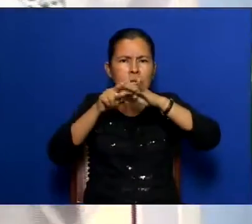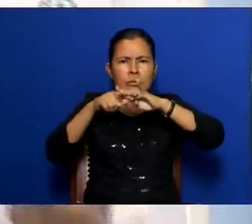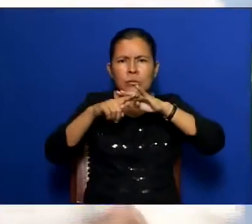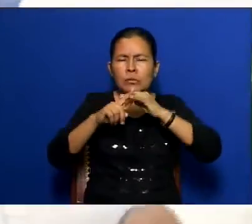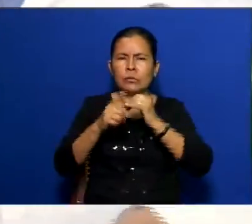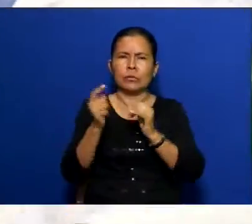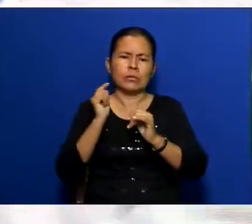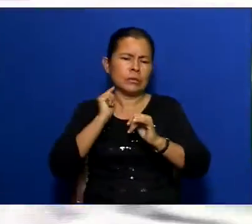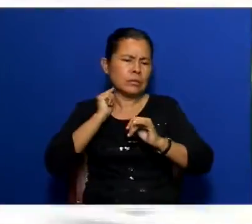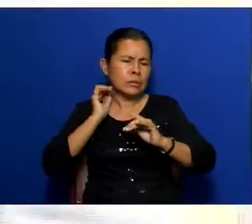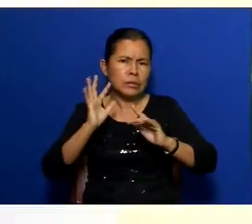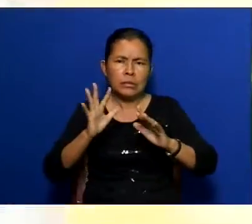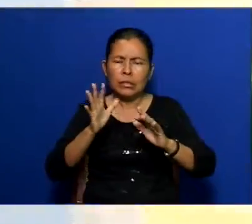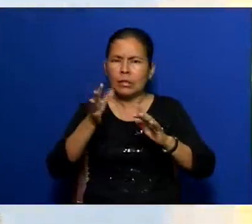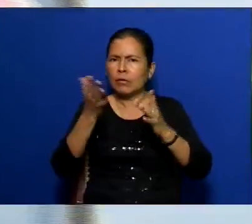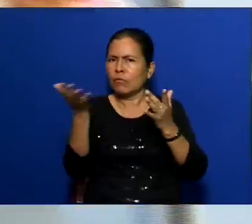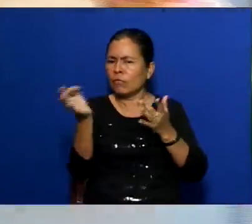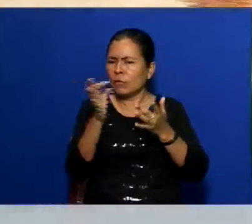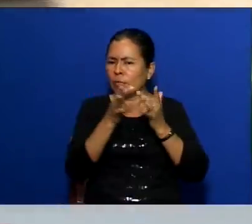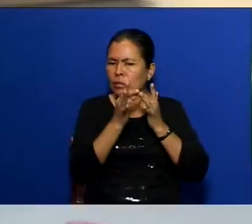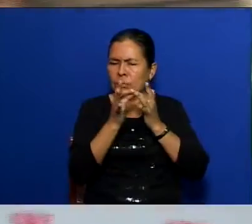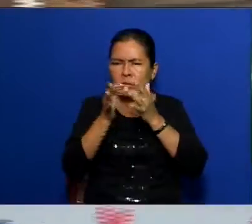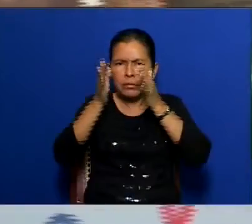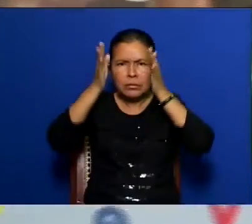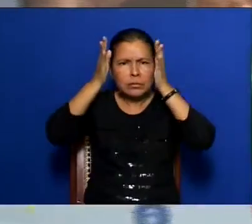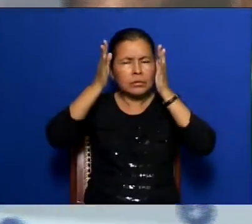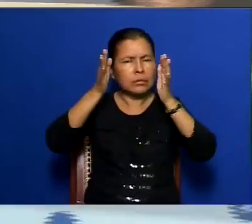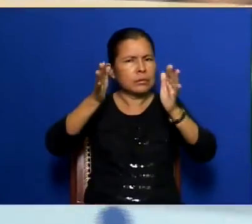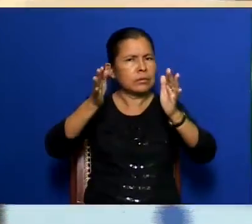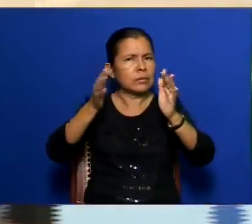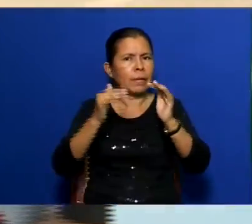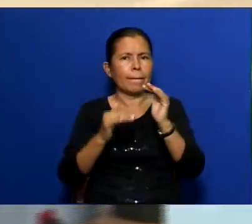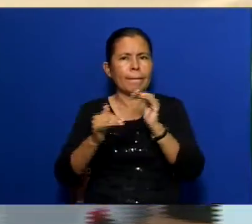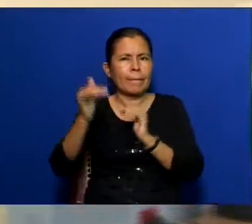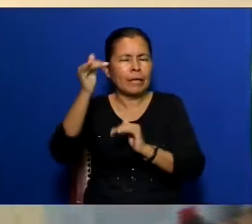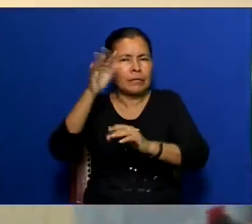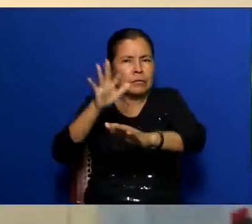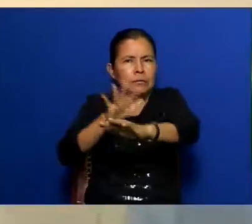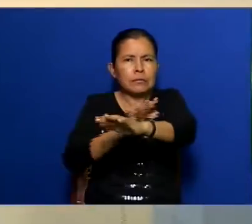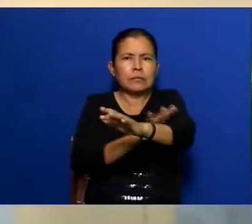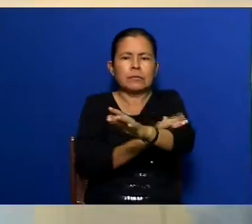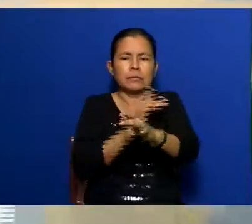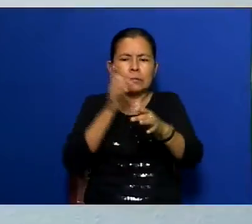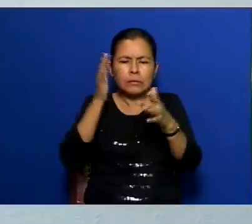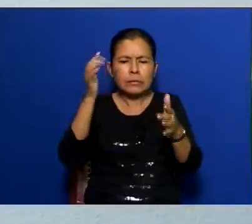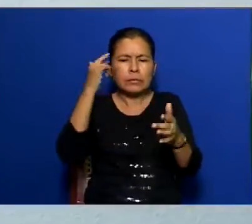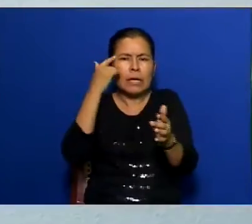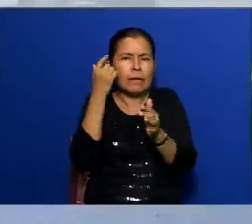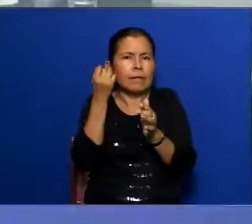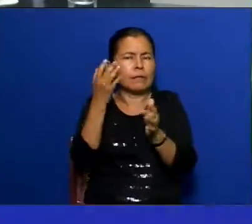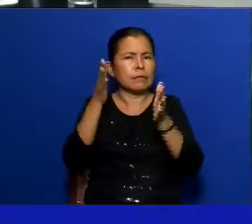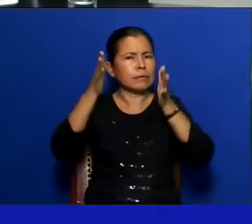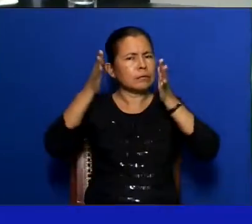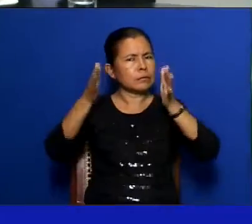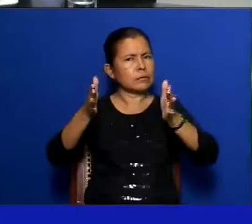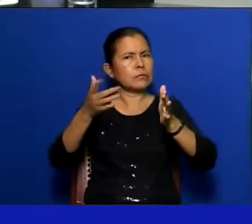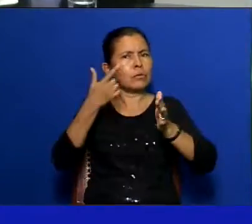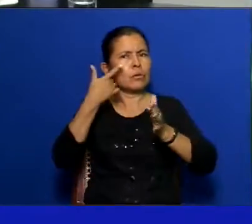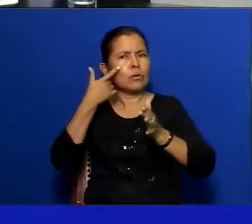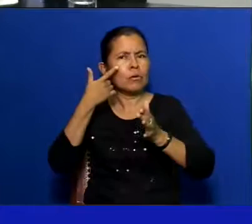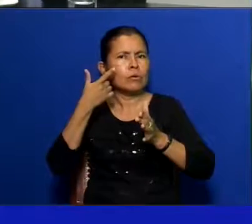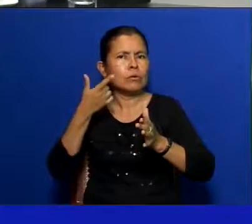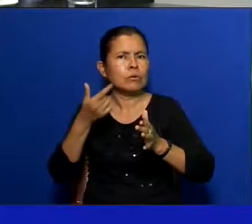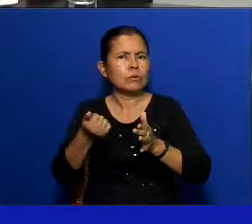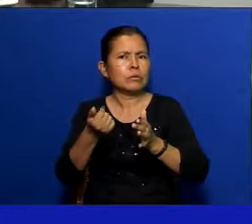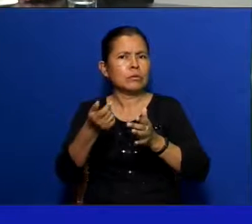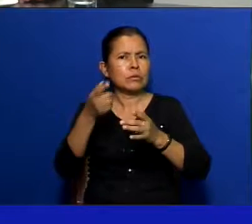con una formación especial para los niños, con un nivel mayor de sensibilidad, de conciencia y de conocimiento